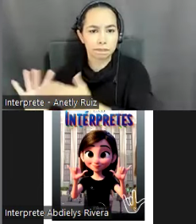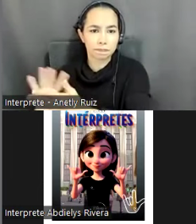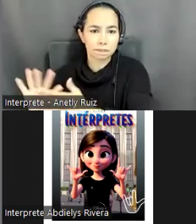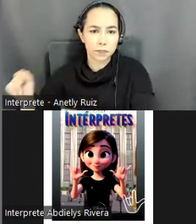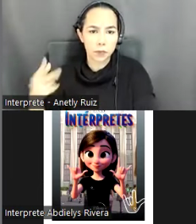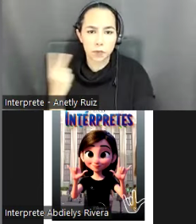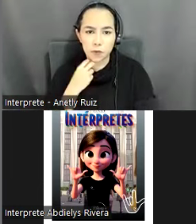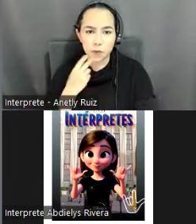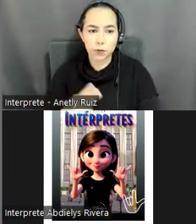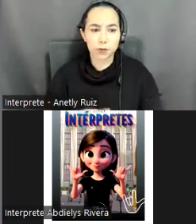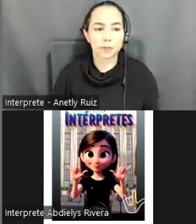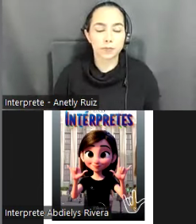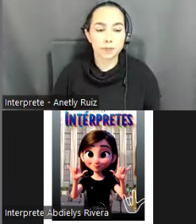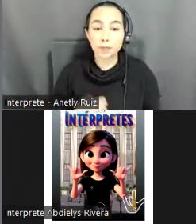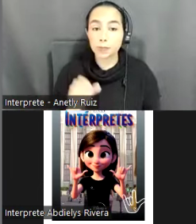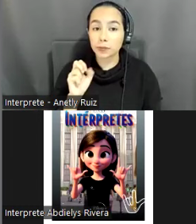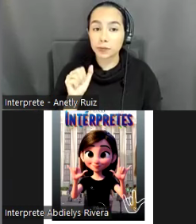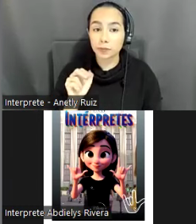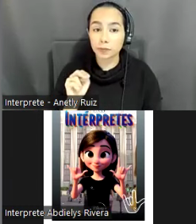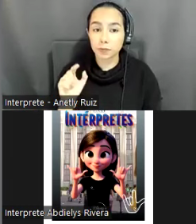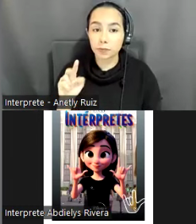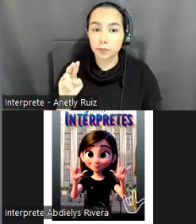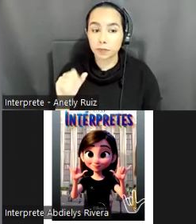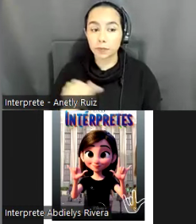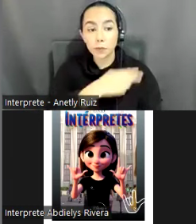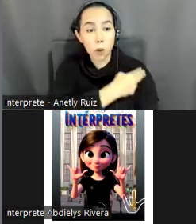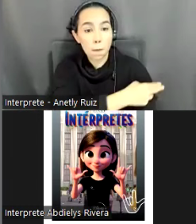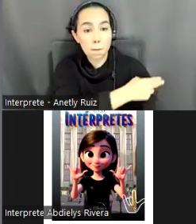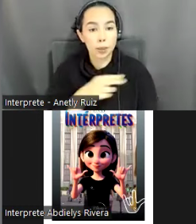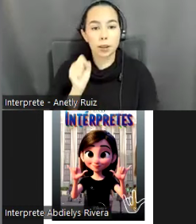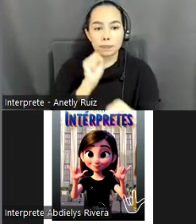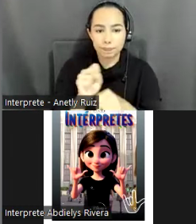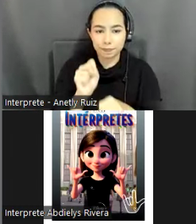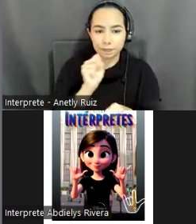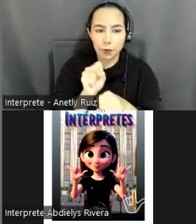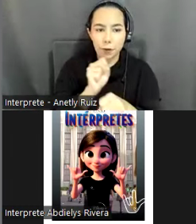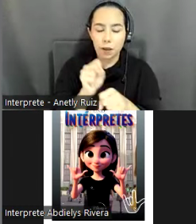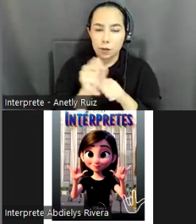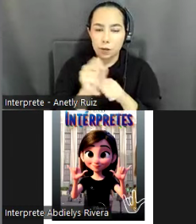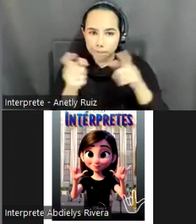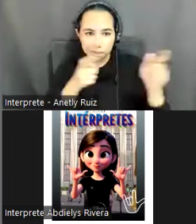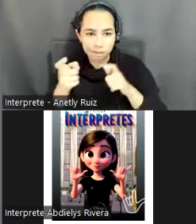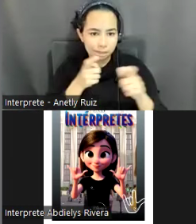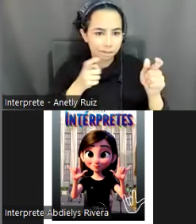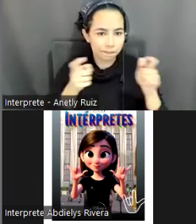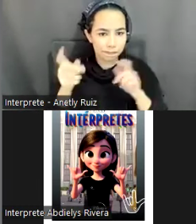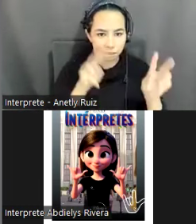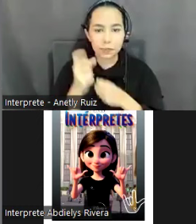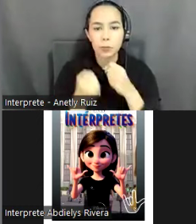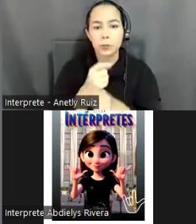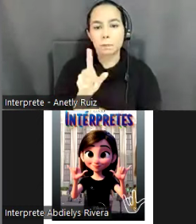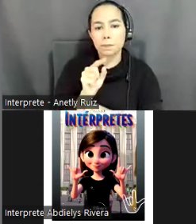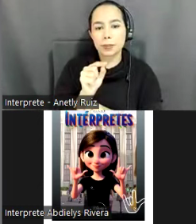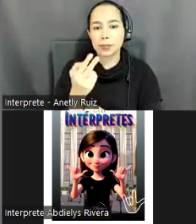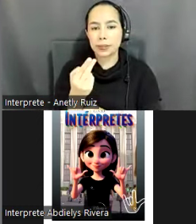del 2003 al 2016. Fue directora de servicios ancillares del Centro Comprensivo de Cáncer de la Universidad